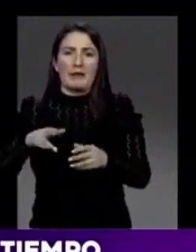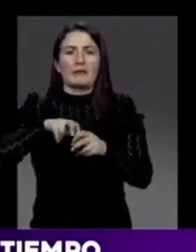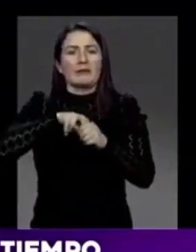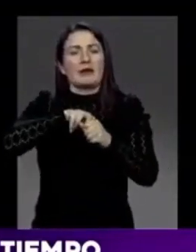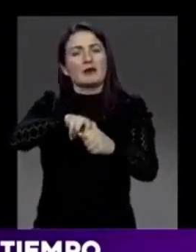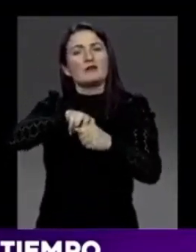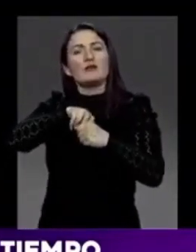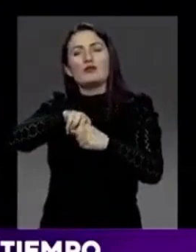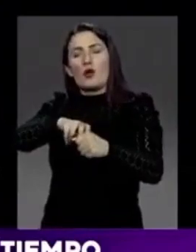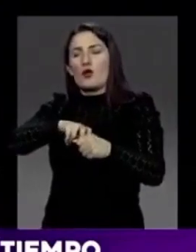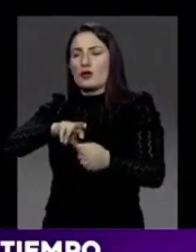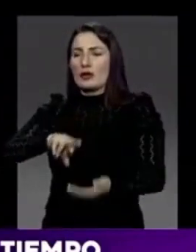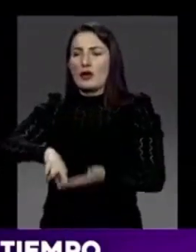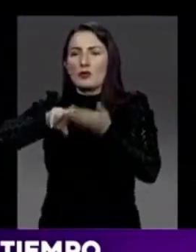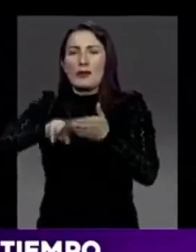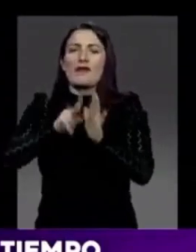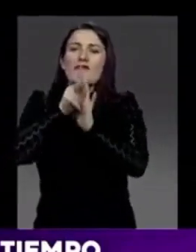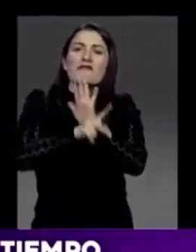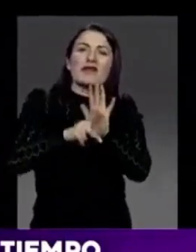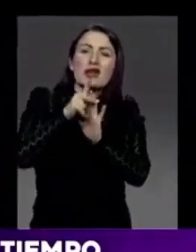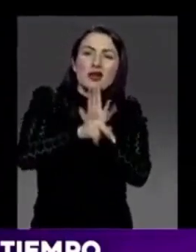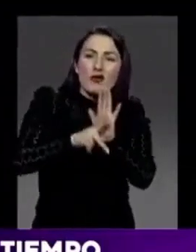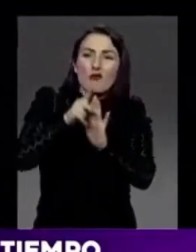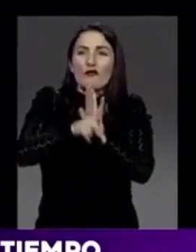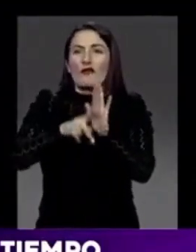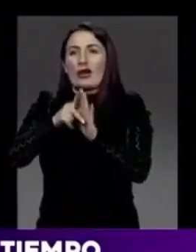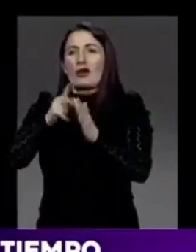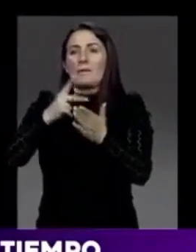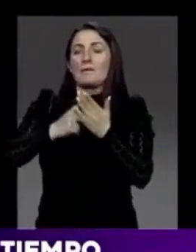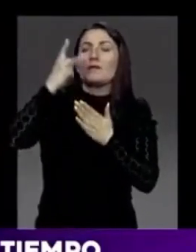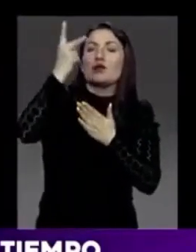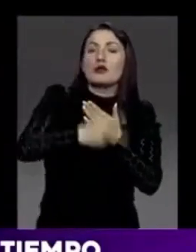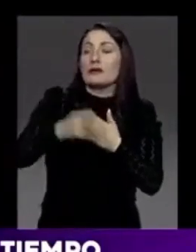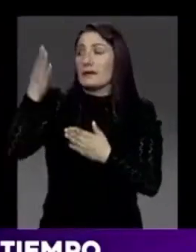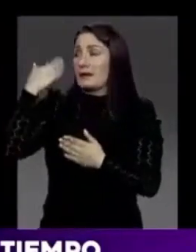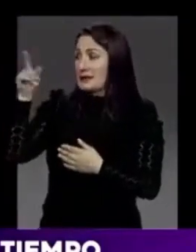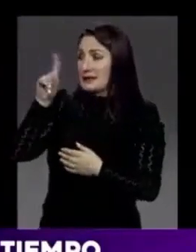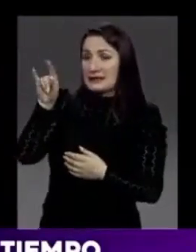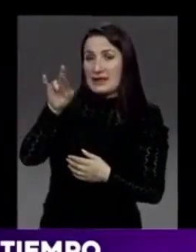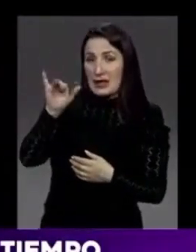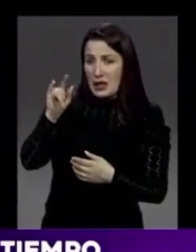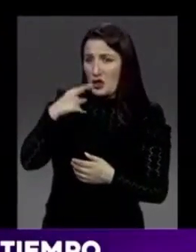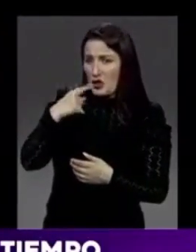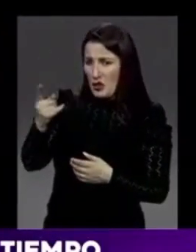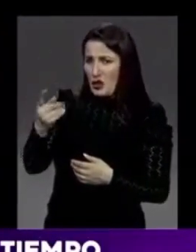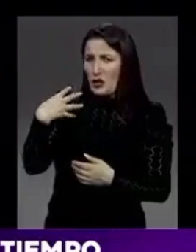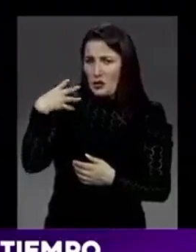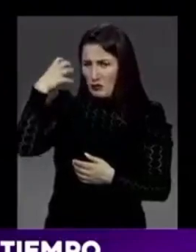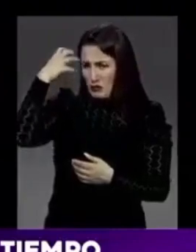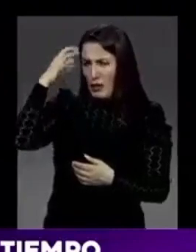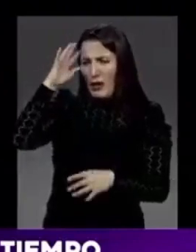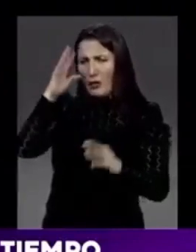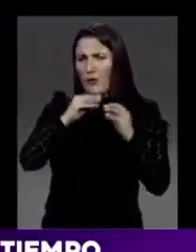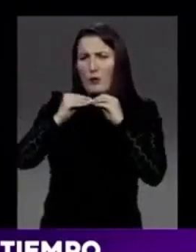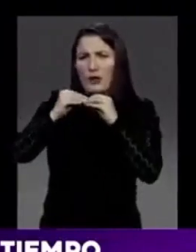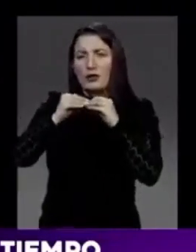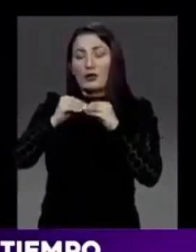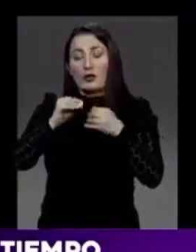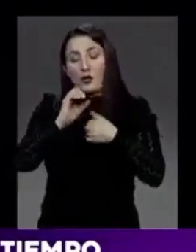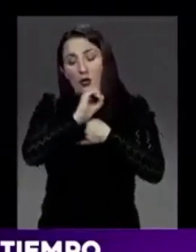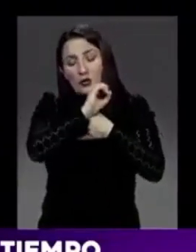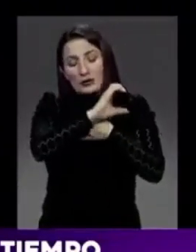recupera el tema ferroviario recupera el tema de los proyectos lo dijo sergio ahora lo comparto plenamente el tema de occidente a oriente